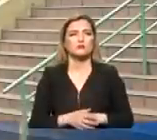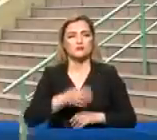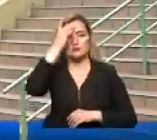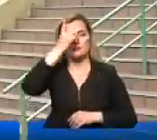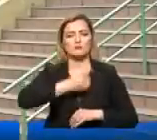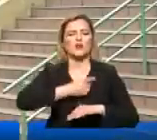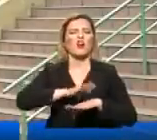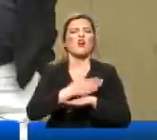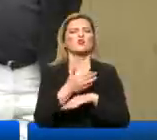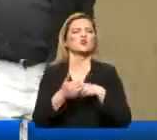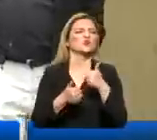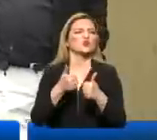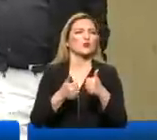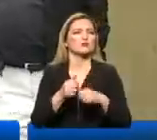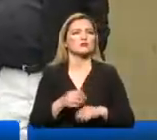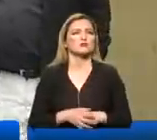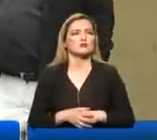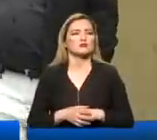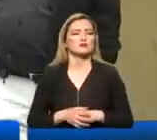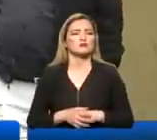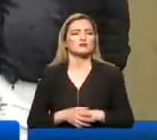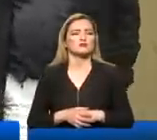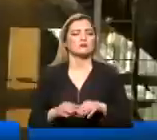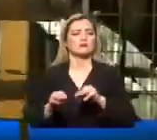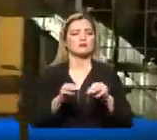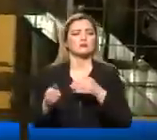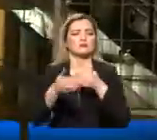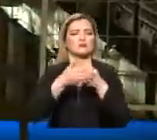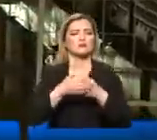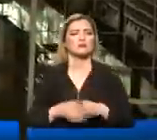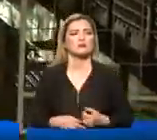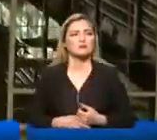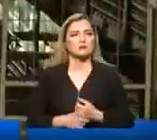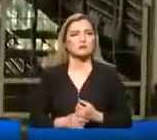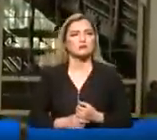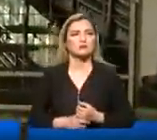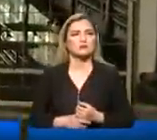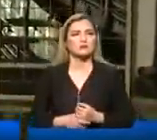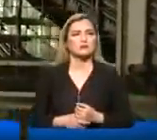determinar las causas del incendio, parte de este centro comercial permanecerá